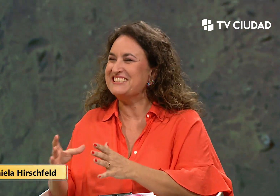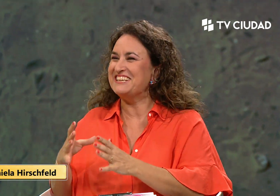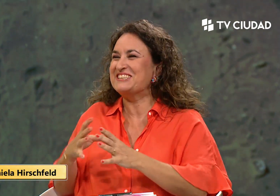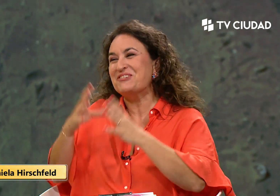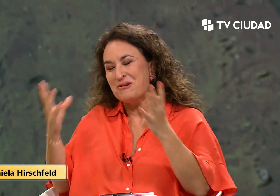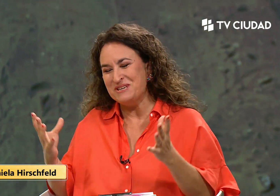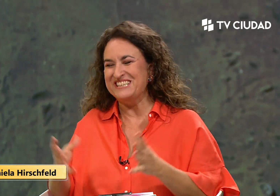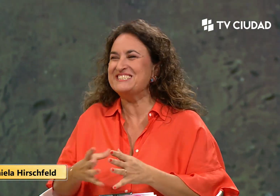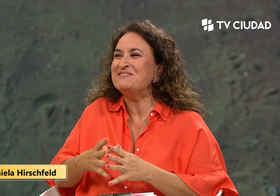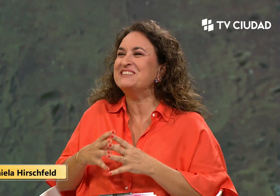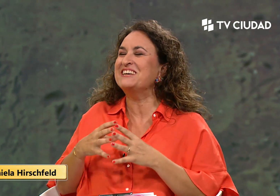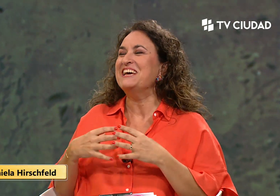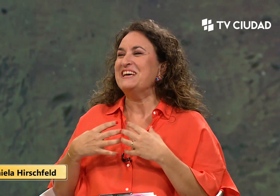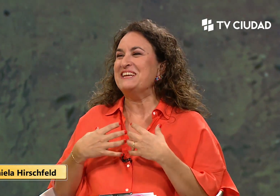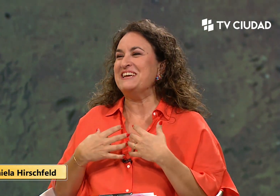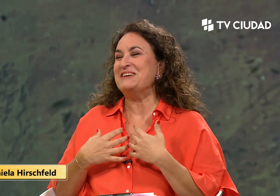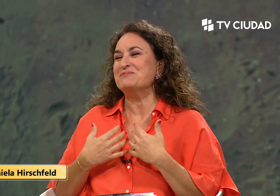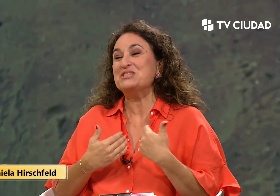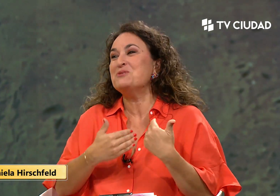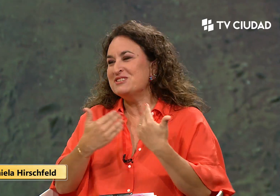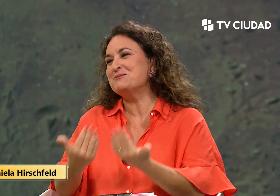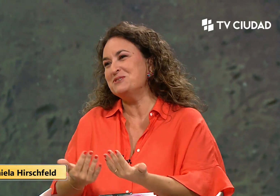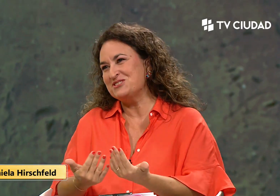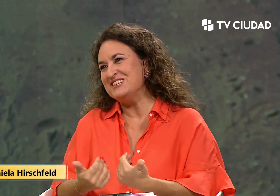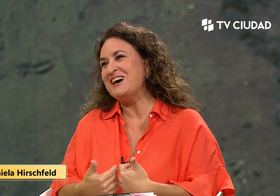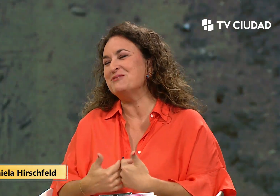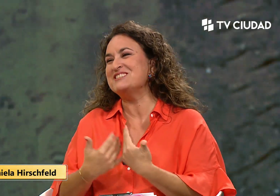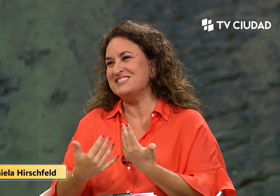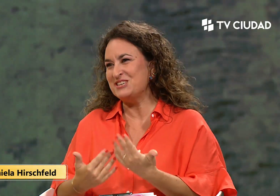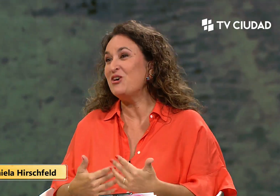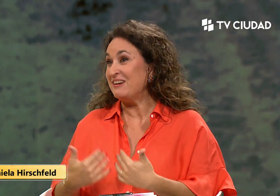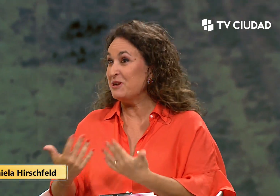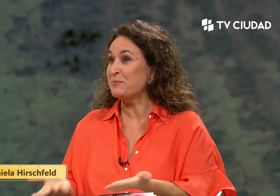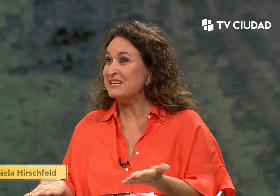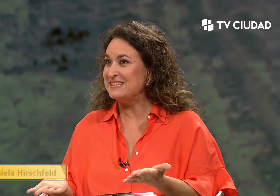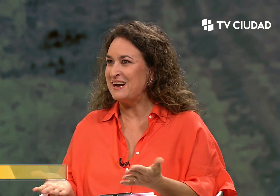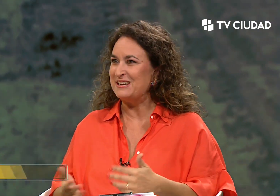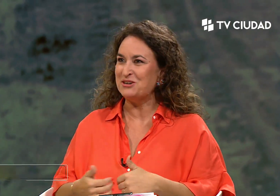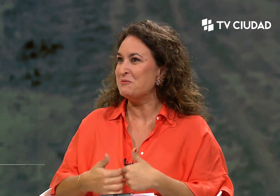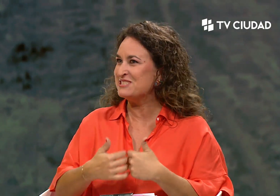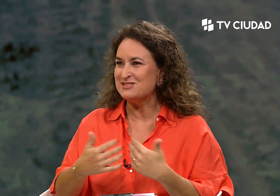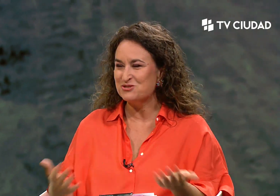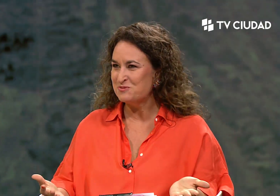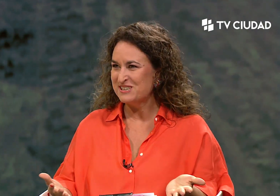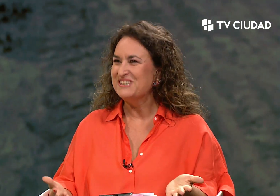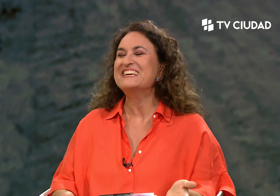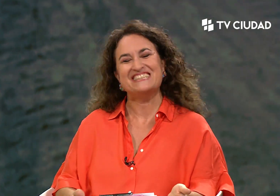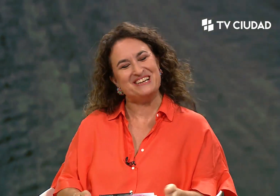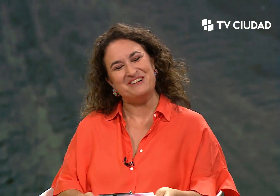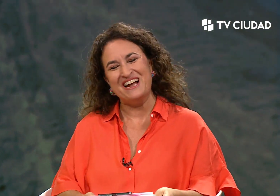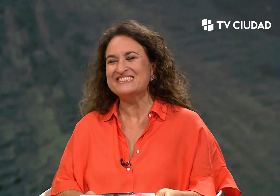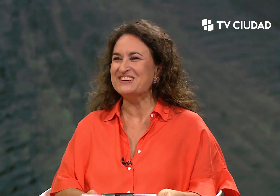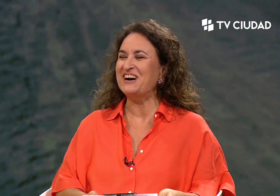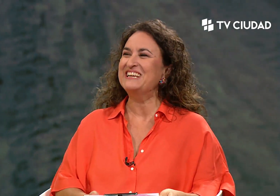que tiene este hobby inicialmente llevó esa curiosidad o ese deseo a una práctica y lo que me parece súper...